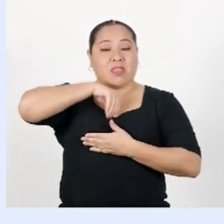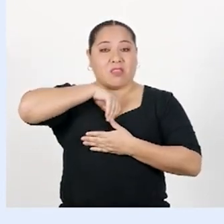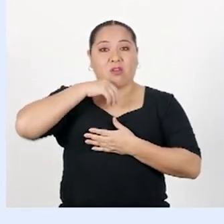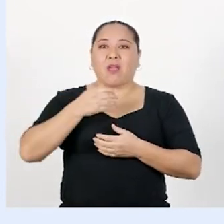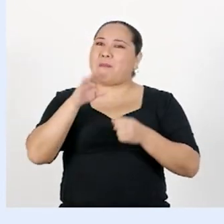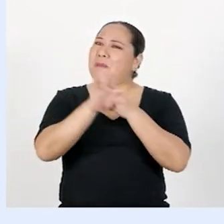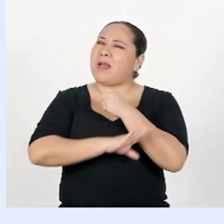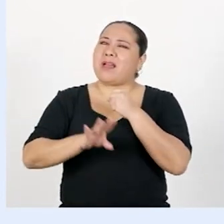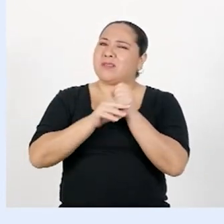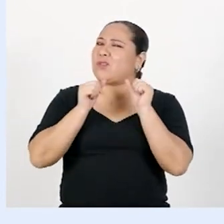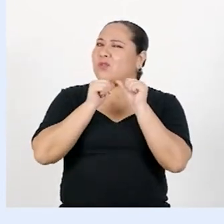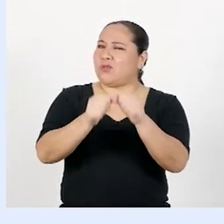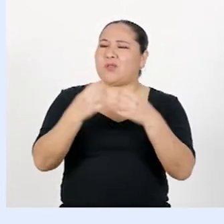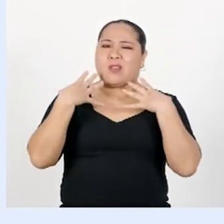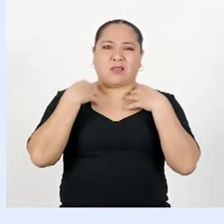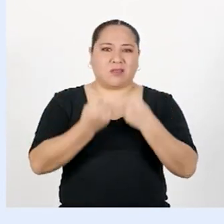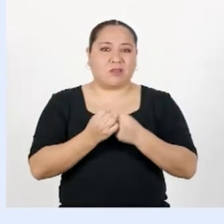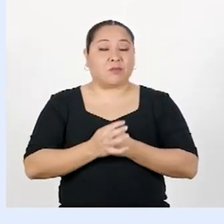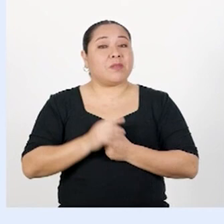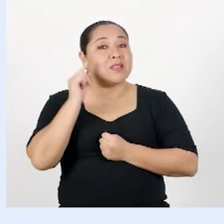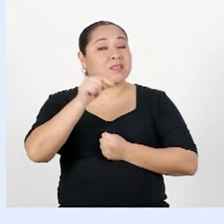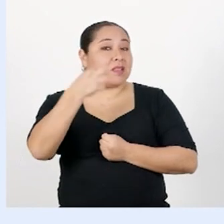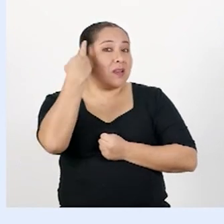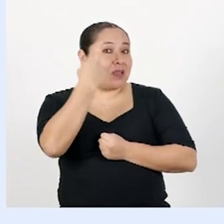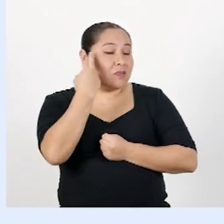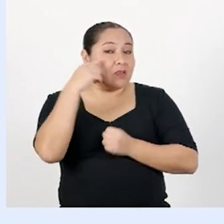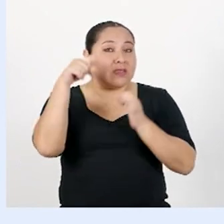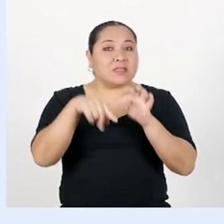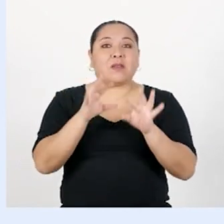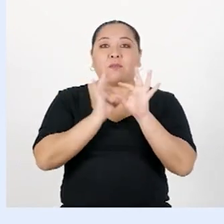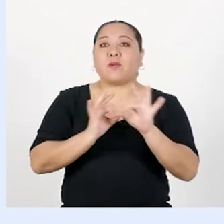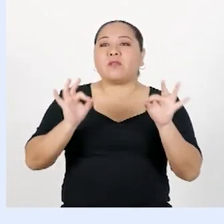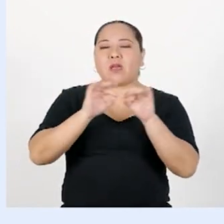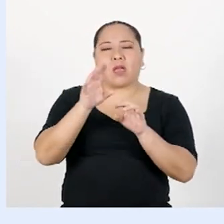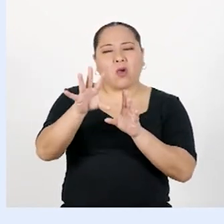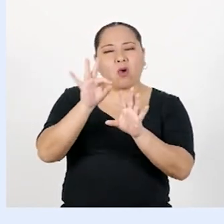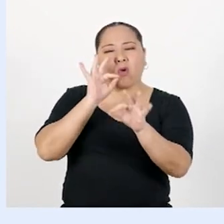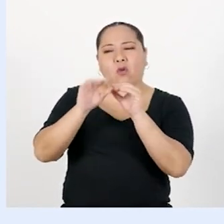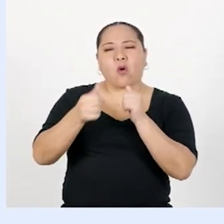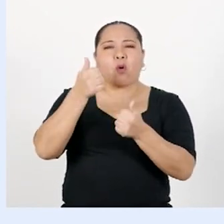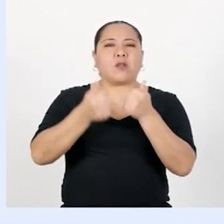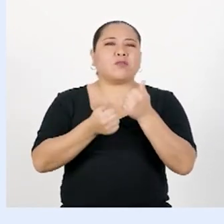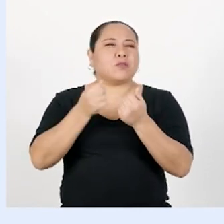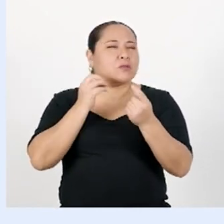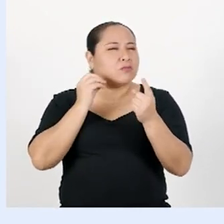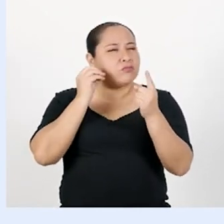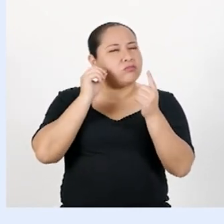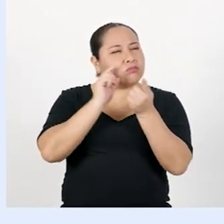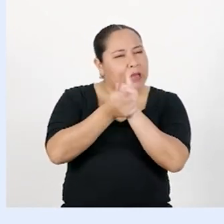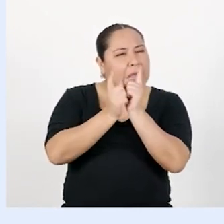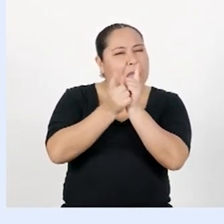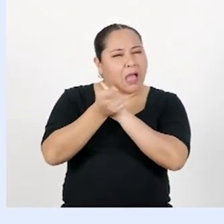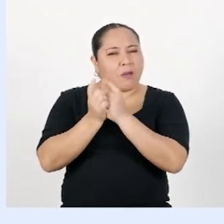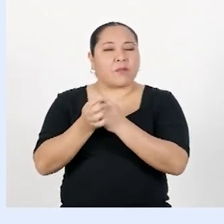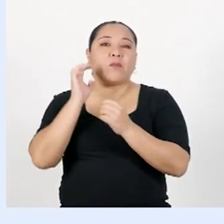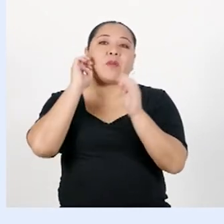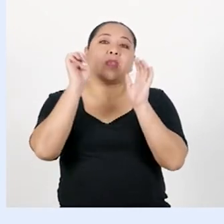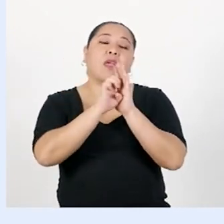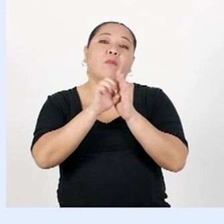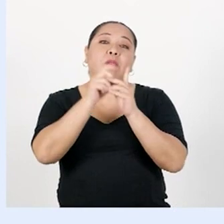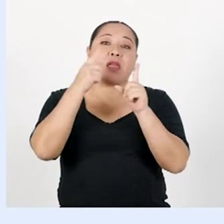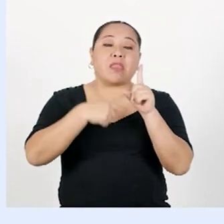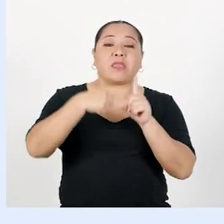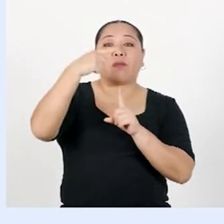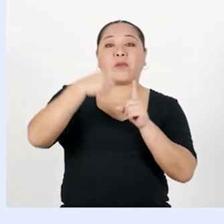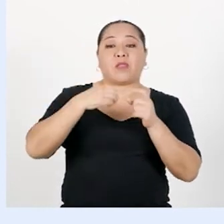es básico para mantener la salud. Por ello, es importante identificar las posibles alteraciones, por ejemplo, en